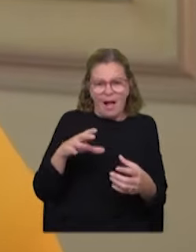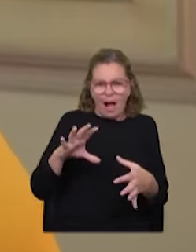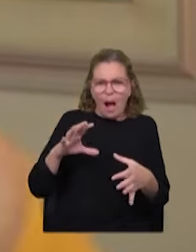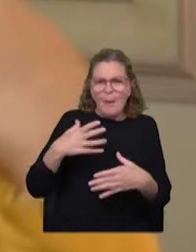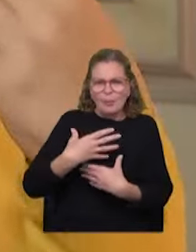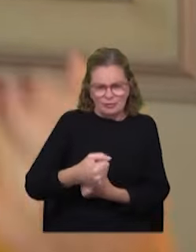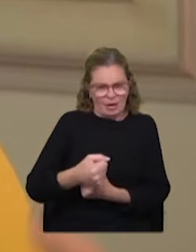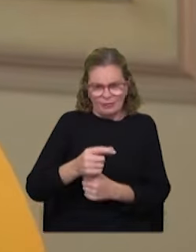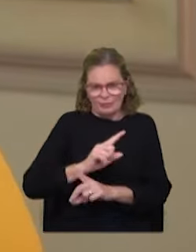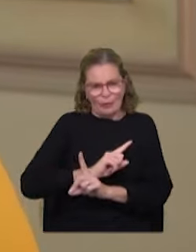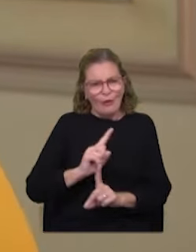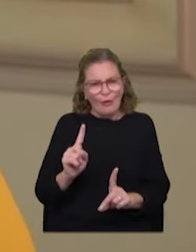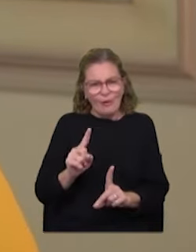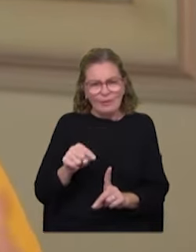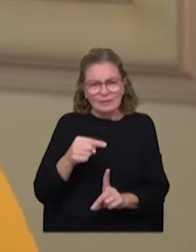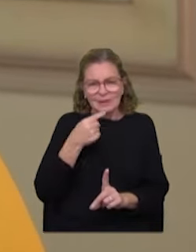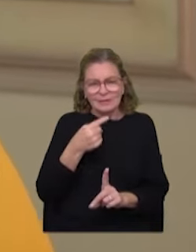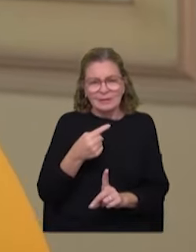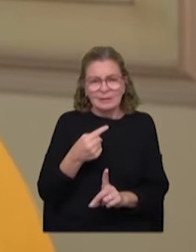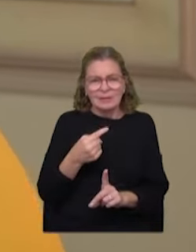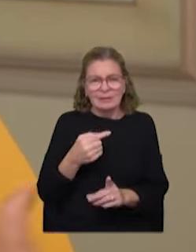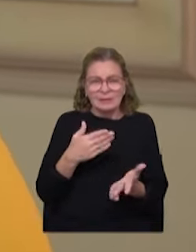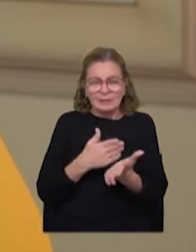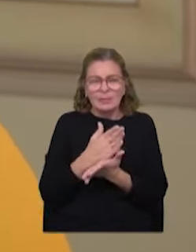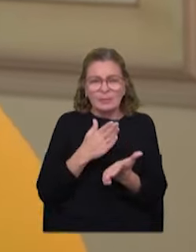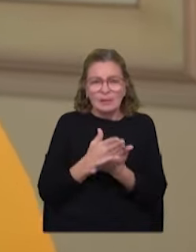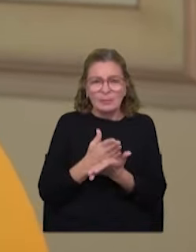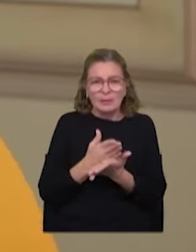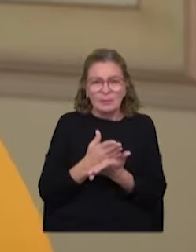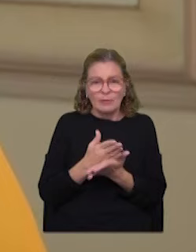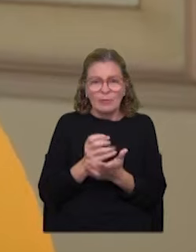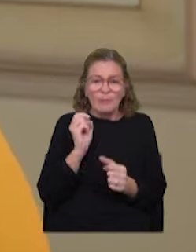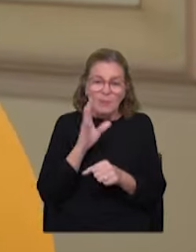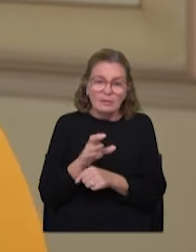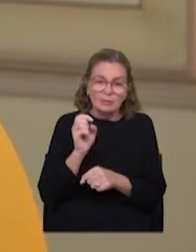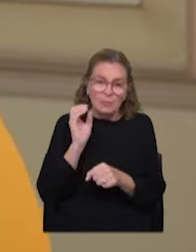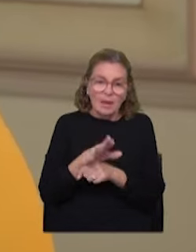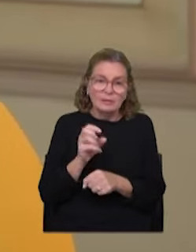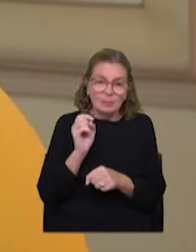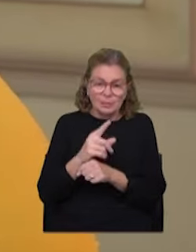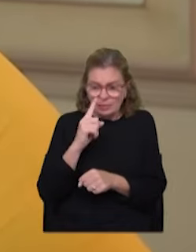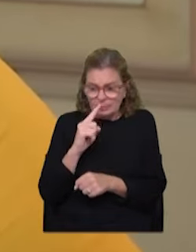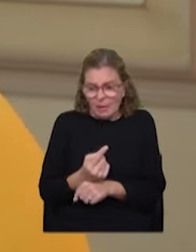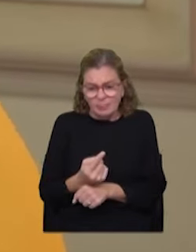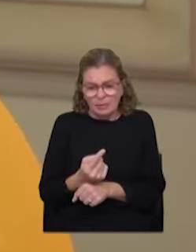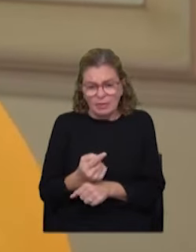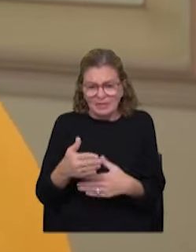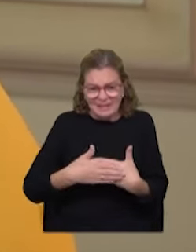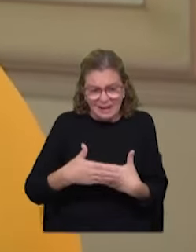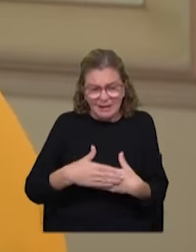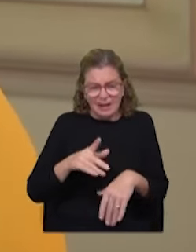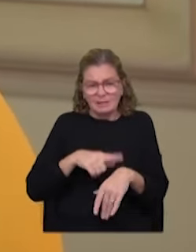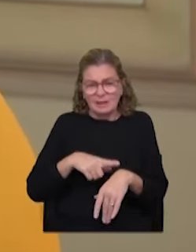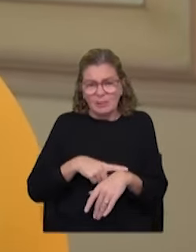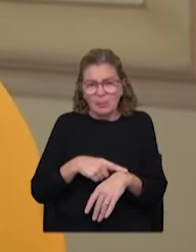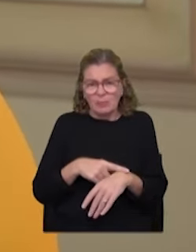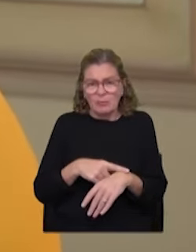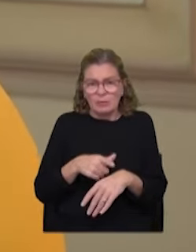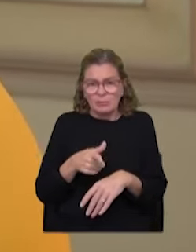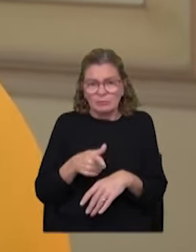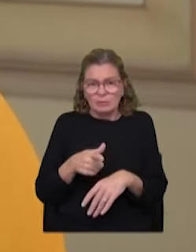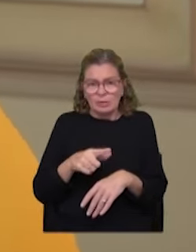que se nos eh permanentemente se nos estén enviando cosas sobre la marcha improvisadamente cuando son